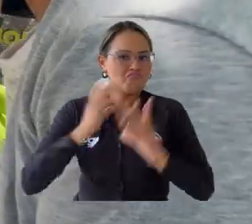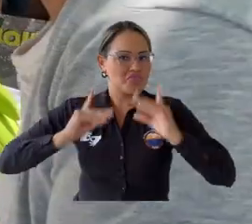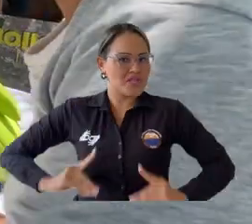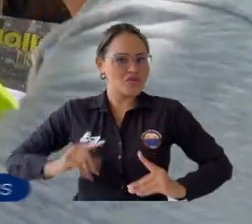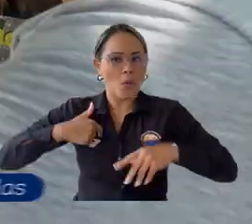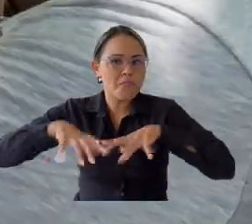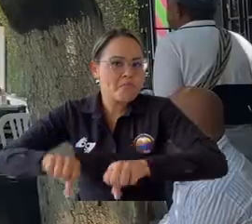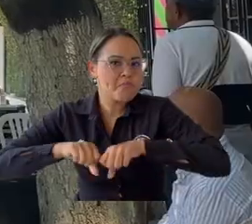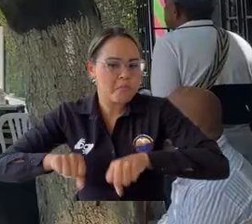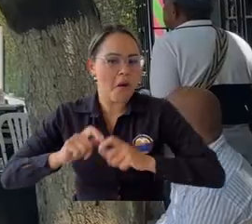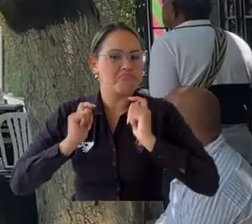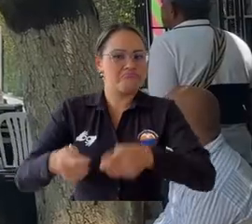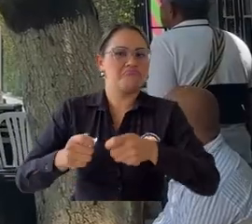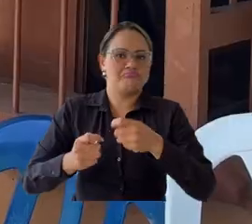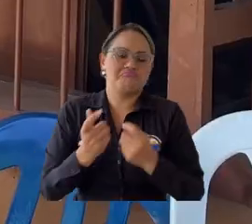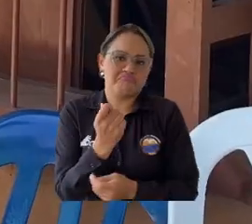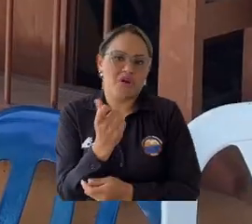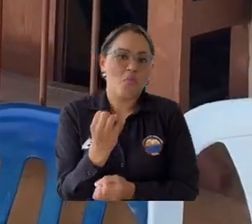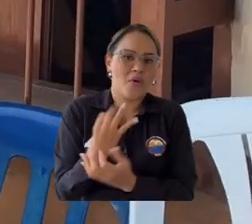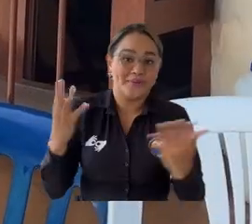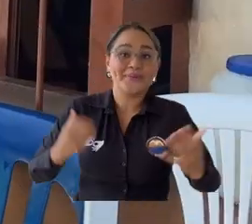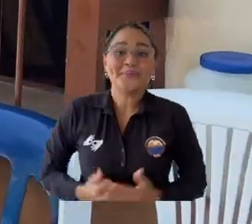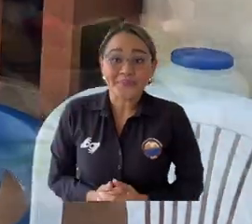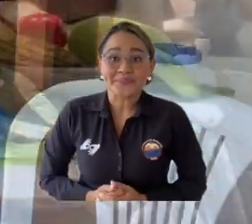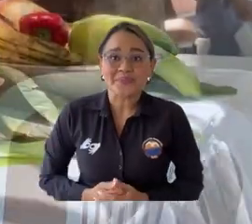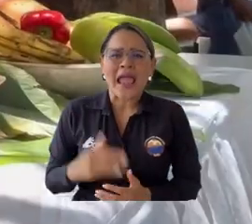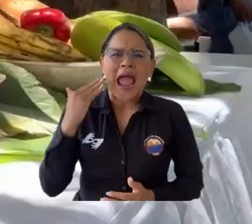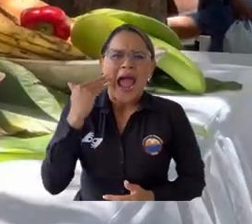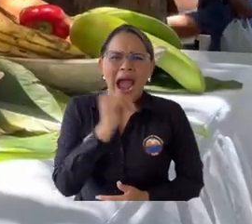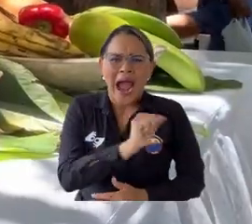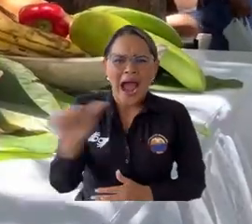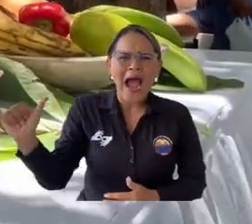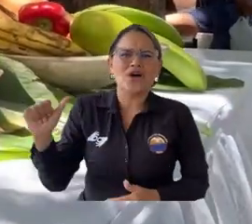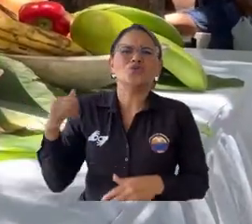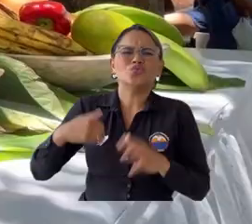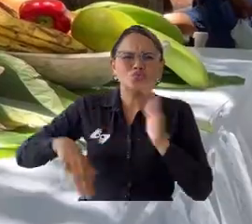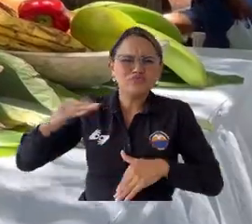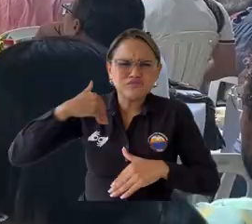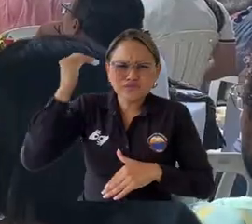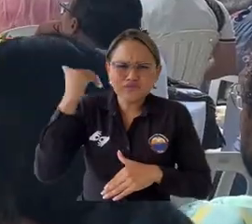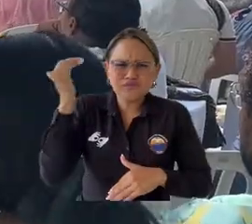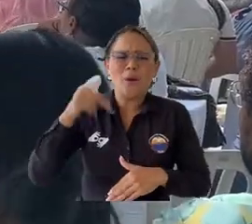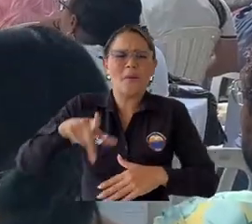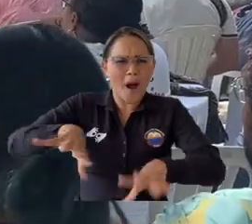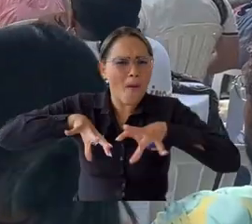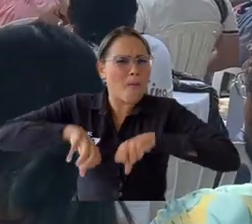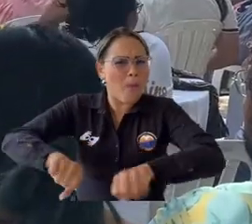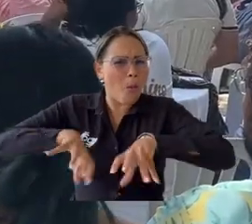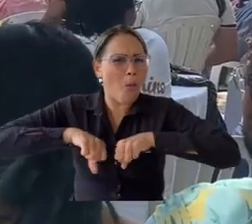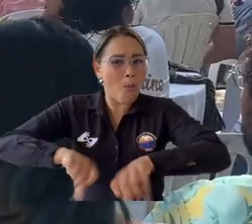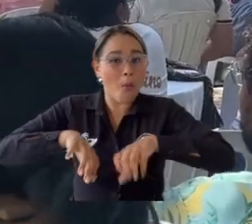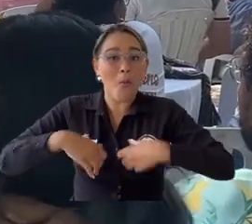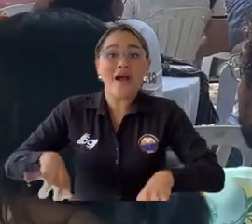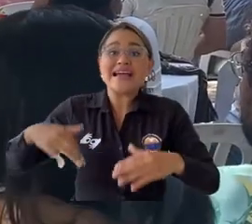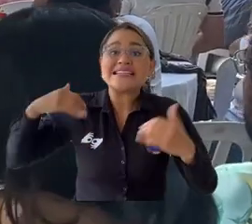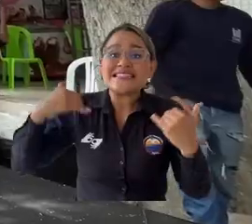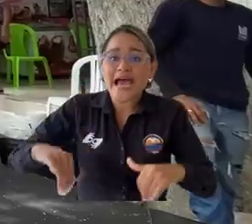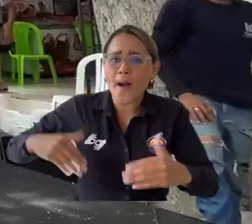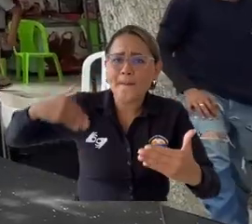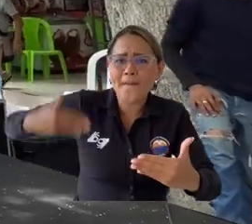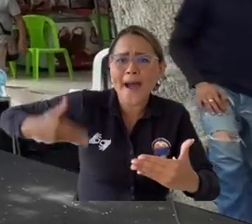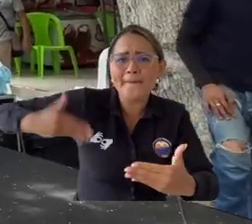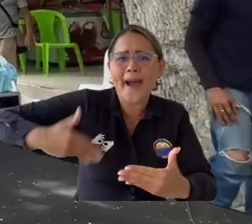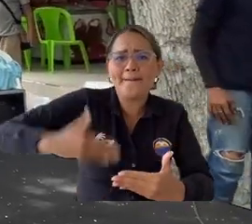el precio. Son las matronas mamatoqueras las que amasan esta tradición, cuya celebración llegó formalmente a la edición número